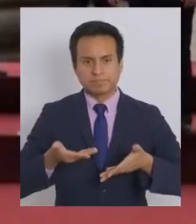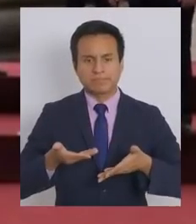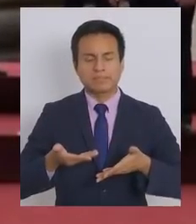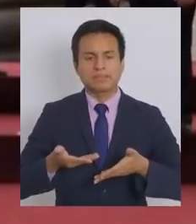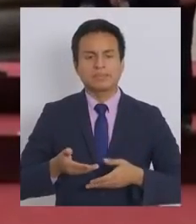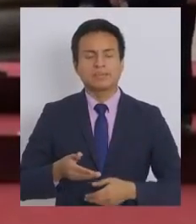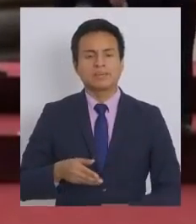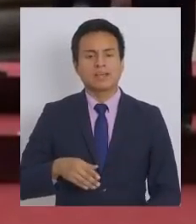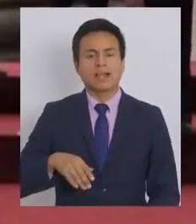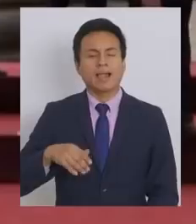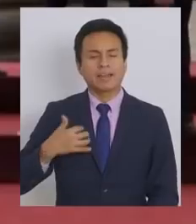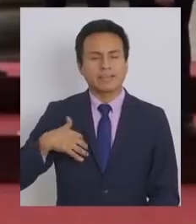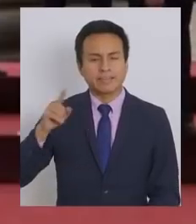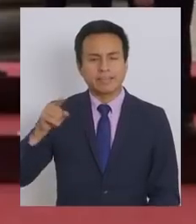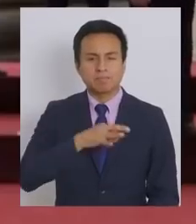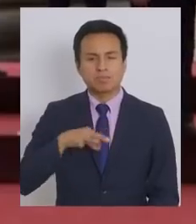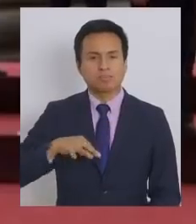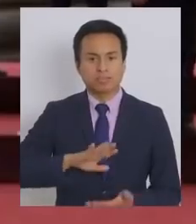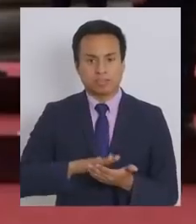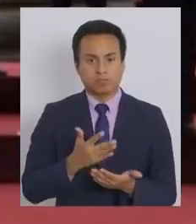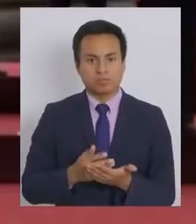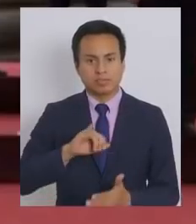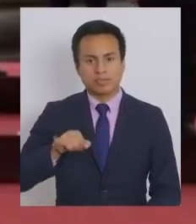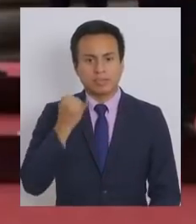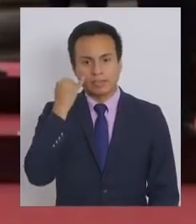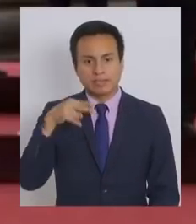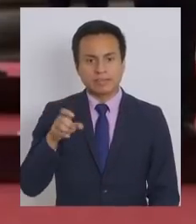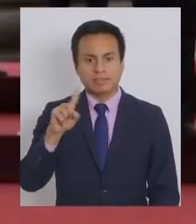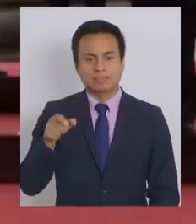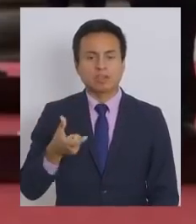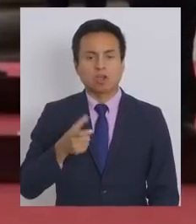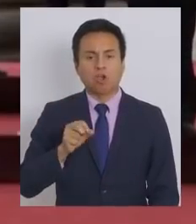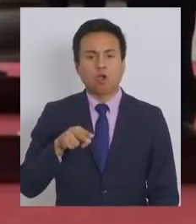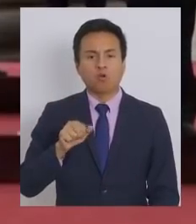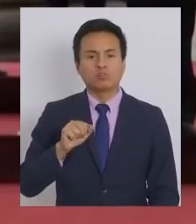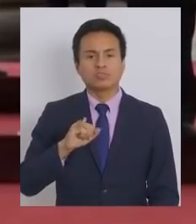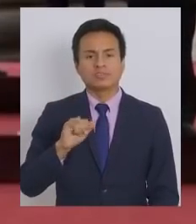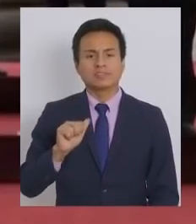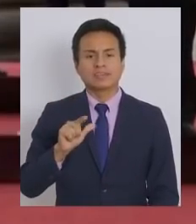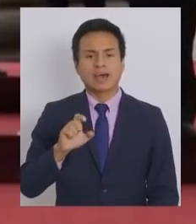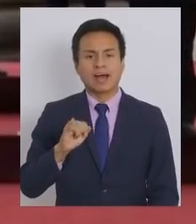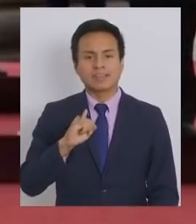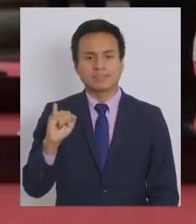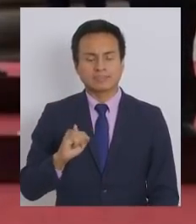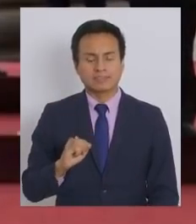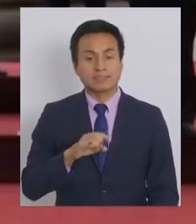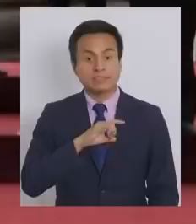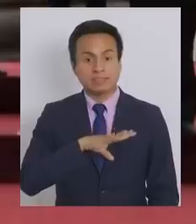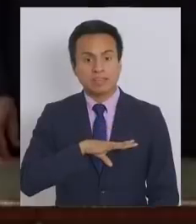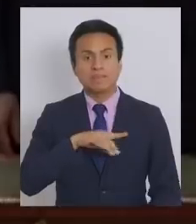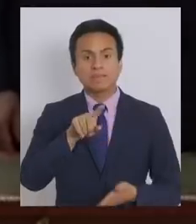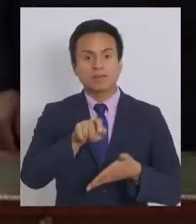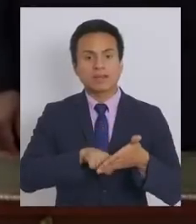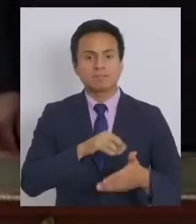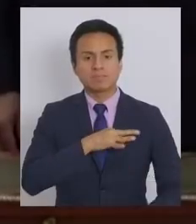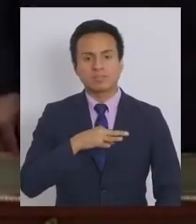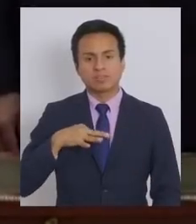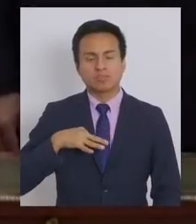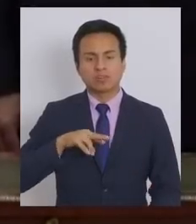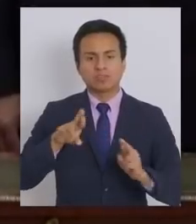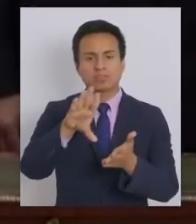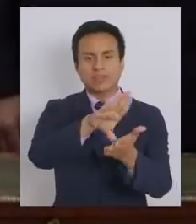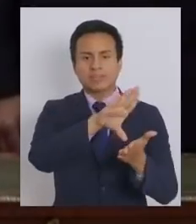Firmará por Argentina el ministro de Salud, señor Ginés González. Firmará por Chile el ministro de